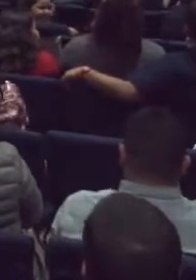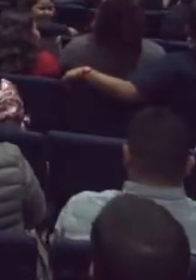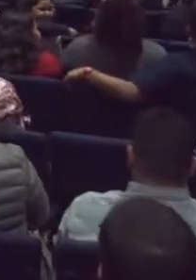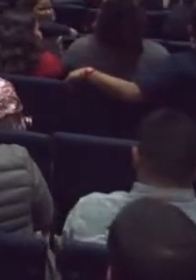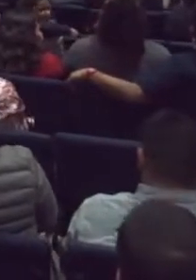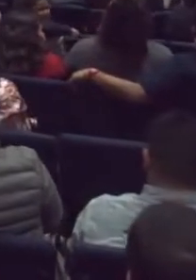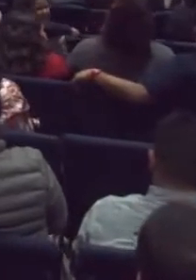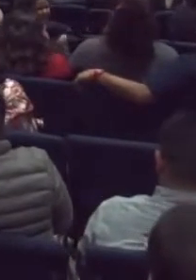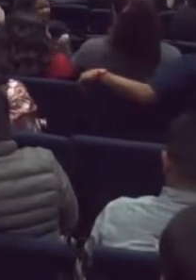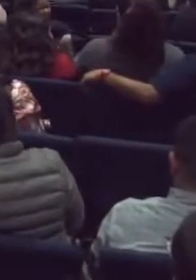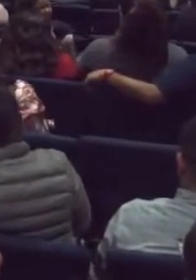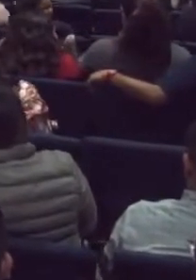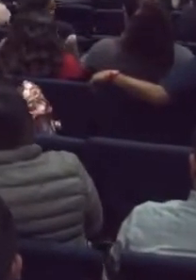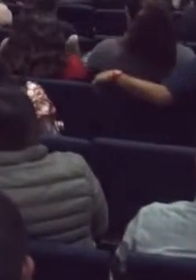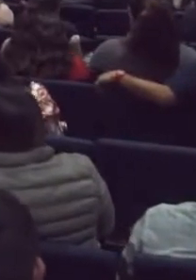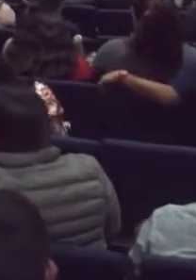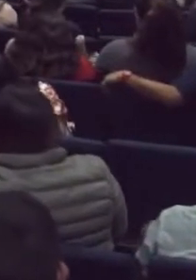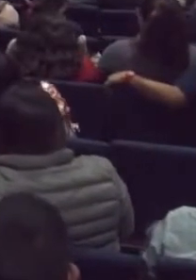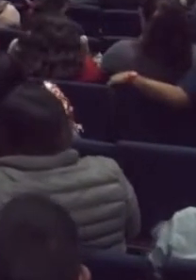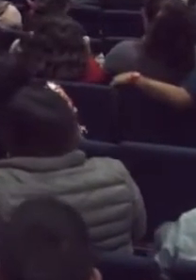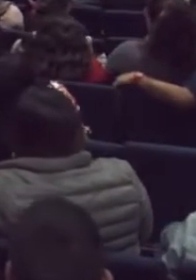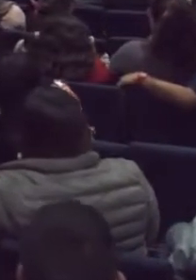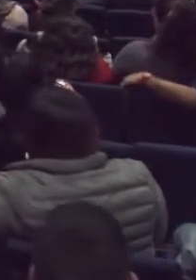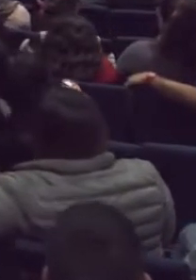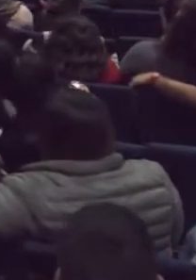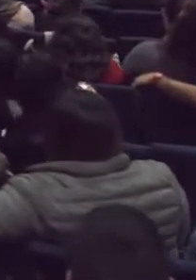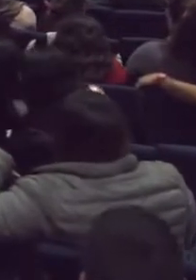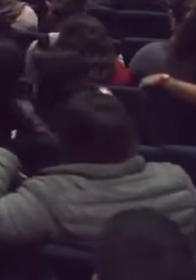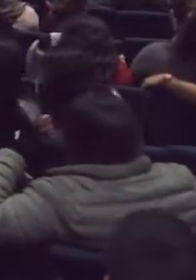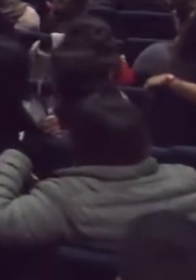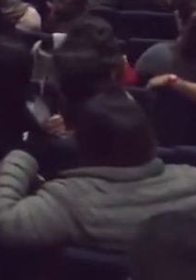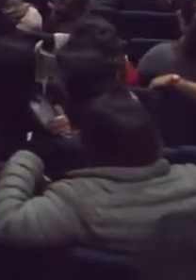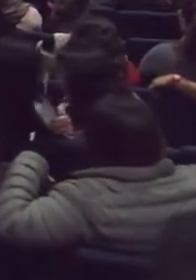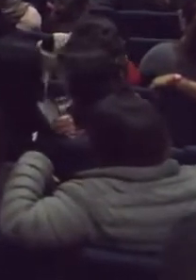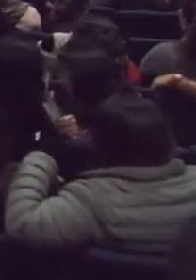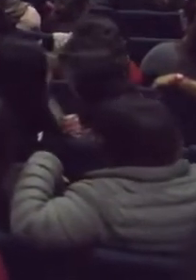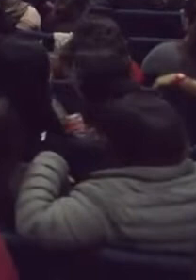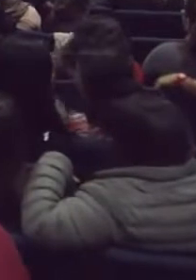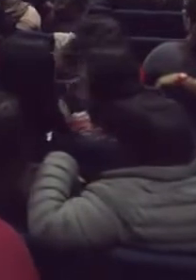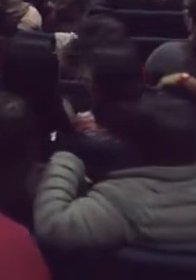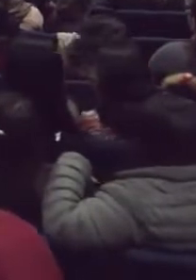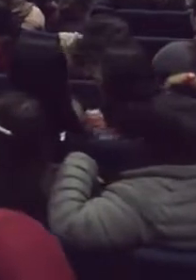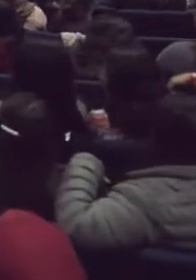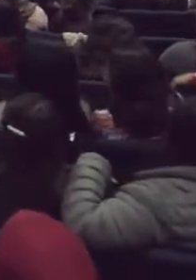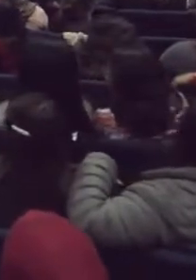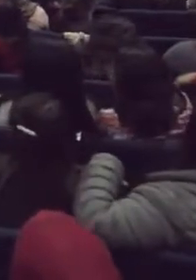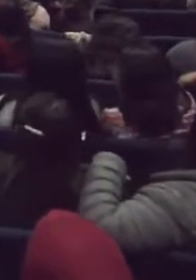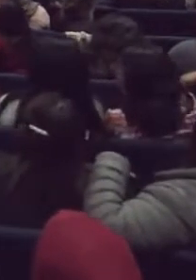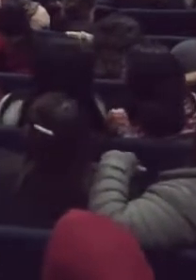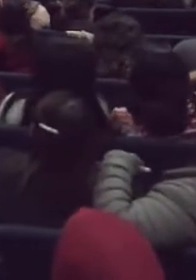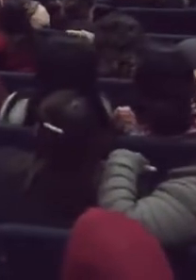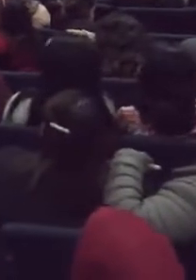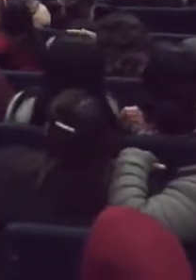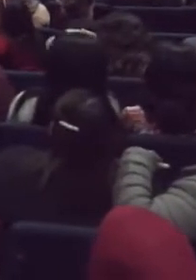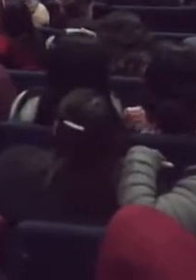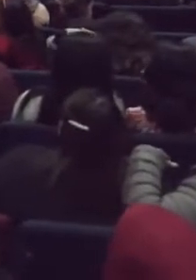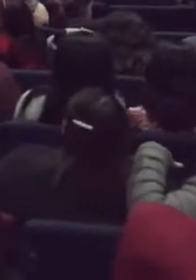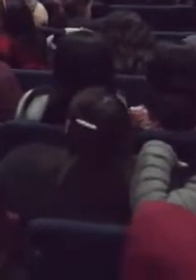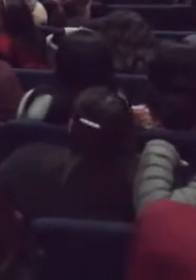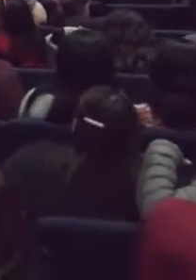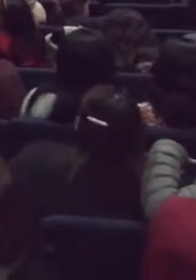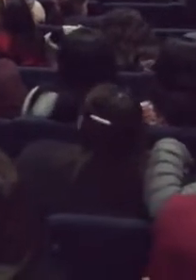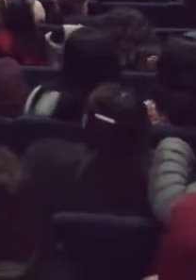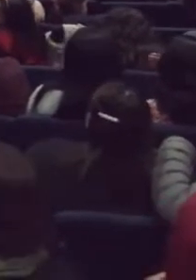ser proactivos, porque Dios dejó herramientas para que lleguemos a hacer estas cosas buenas. El domingo